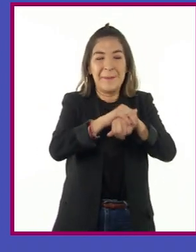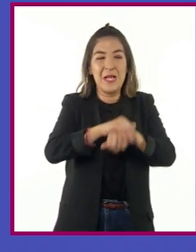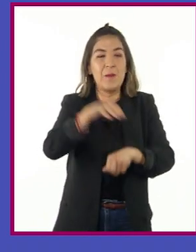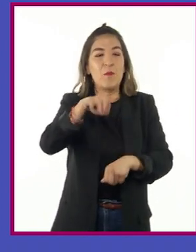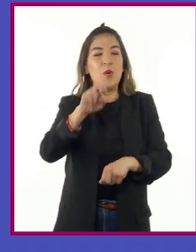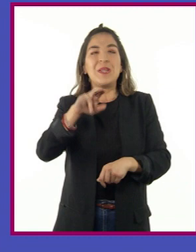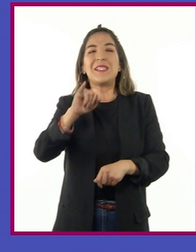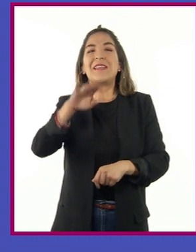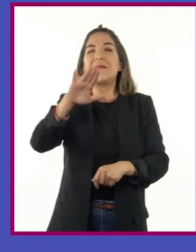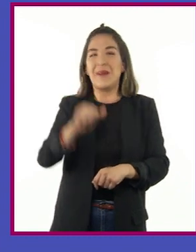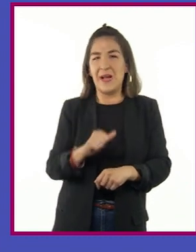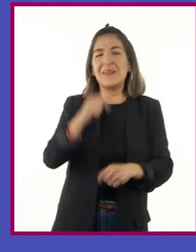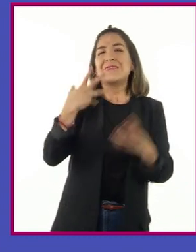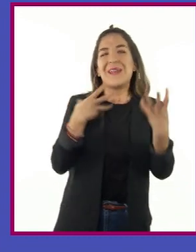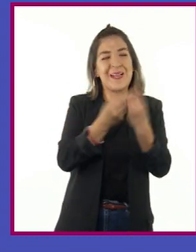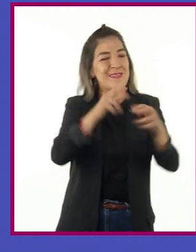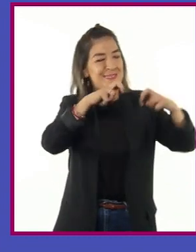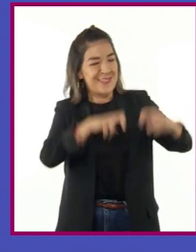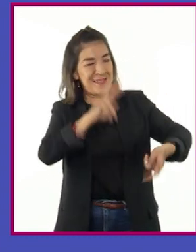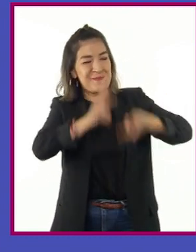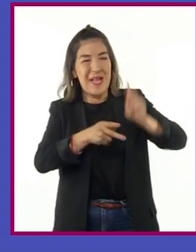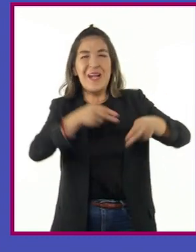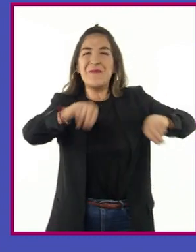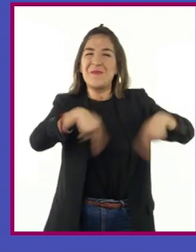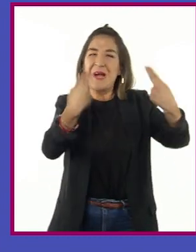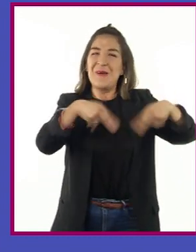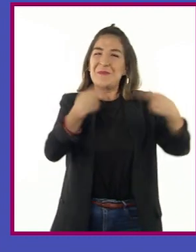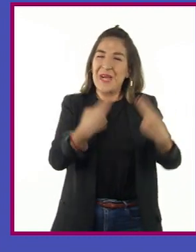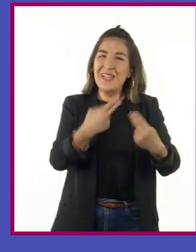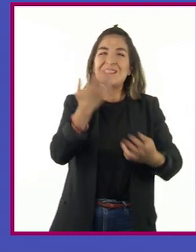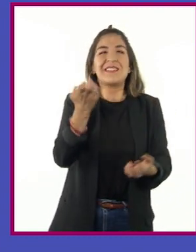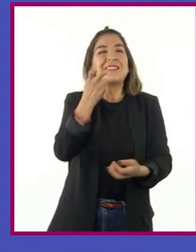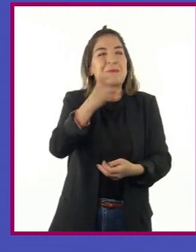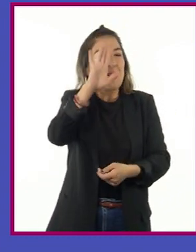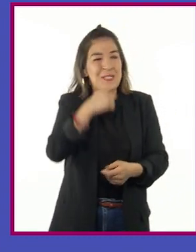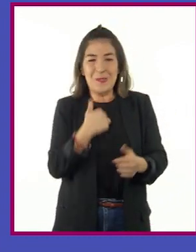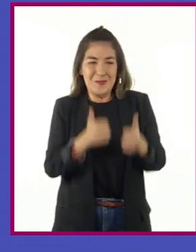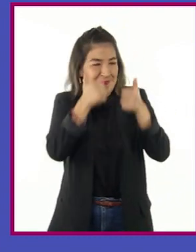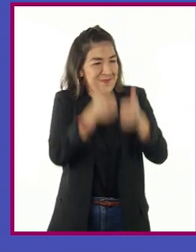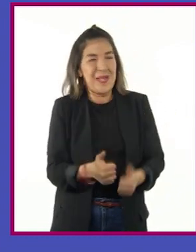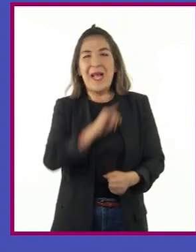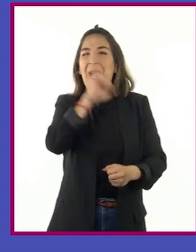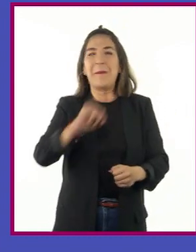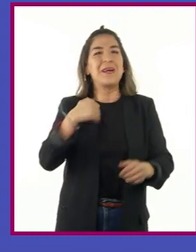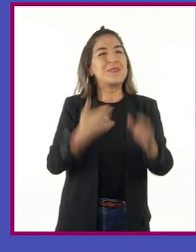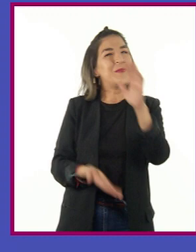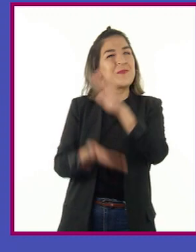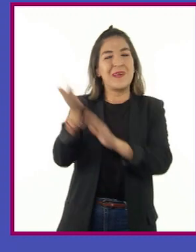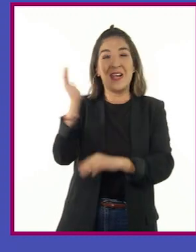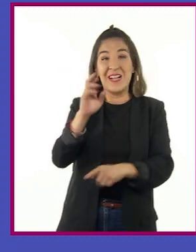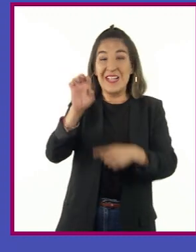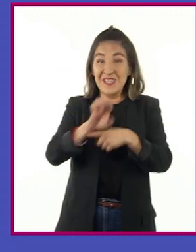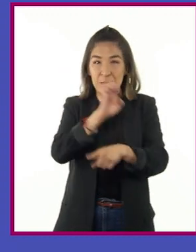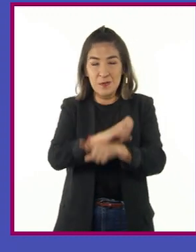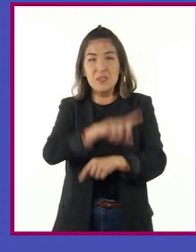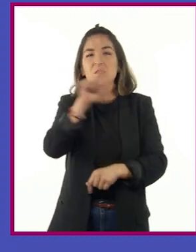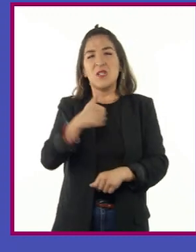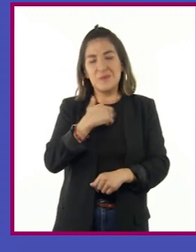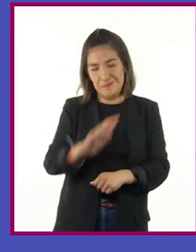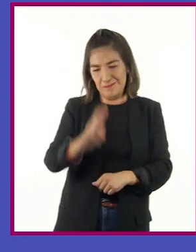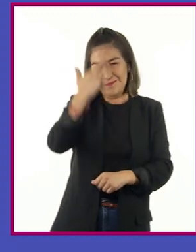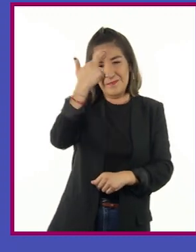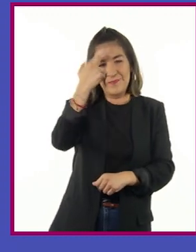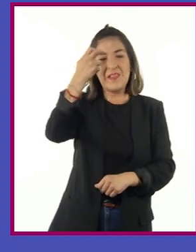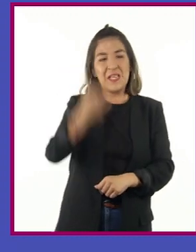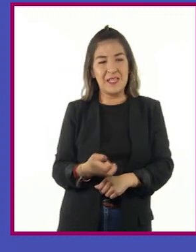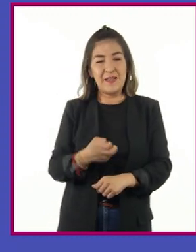sentamos juntas, hablando y bromeando como si nunca me hubiera marchado. Entonces, recuerdo, estoy en